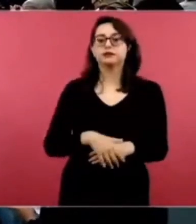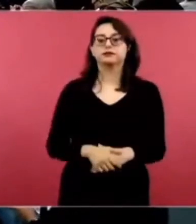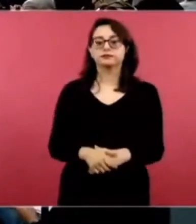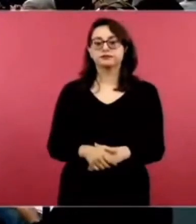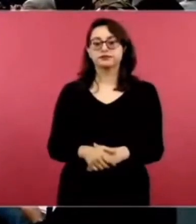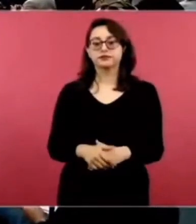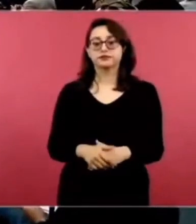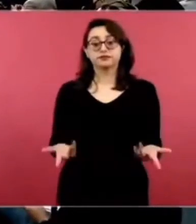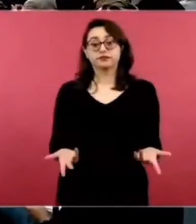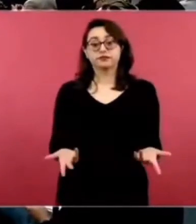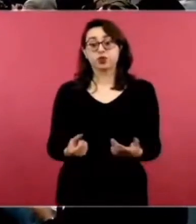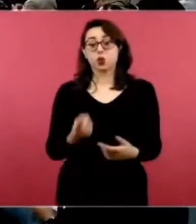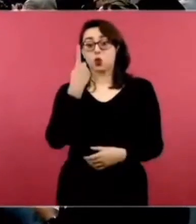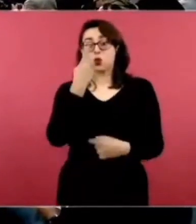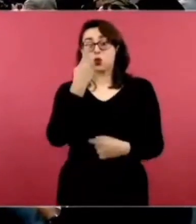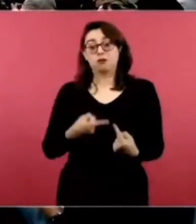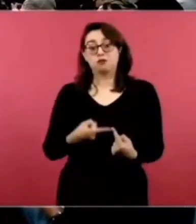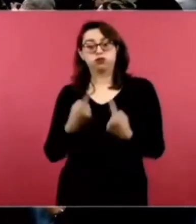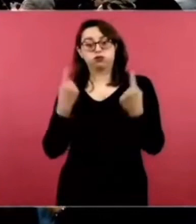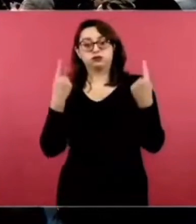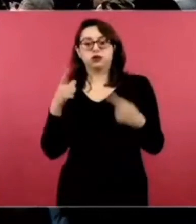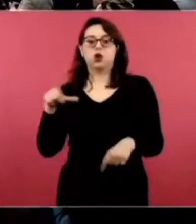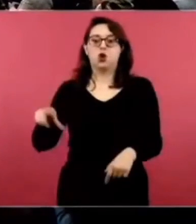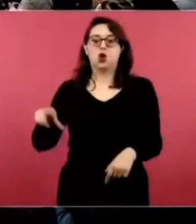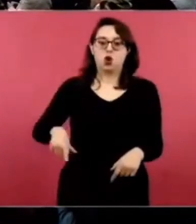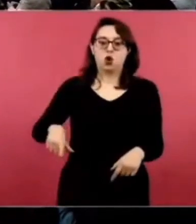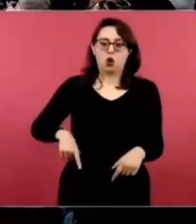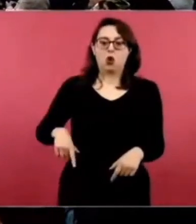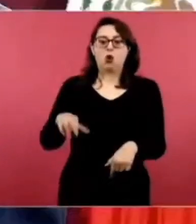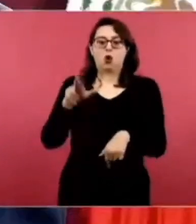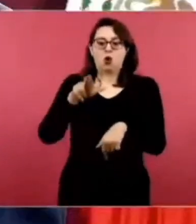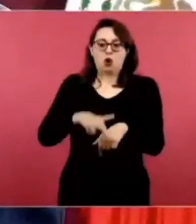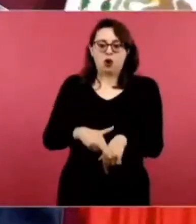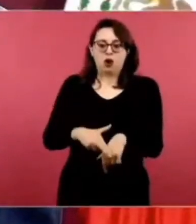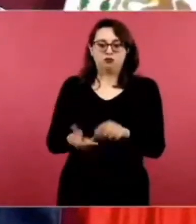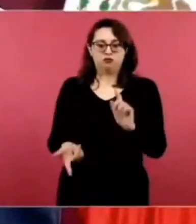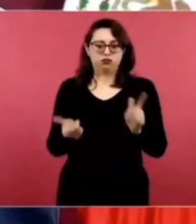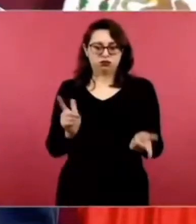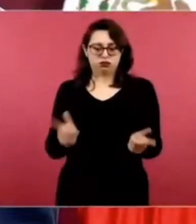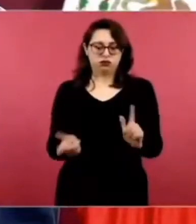del gobernador de Texas y qué bueno